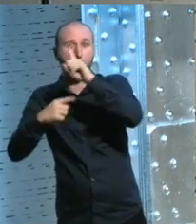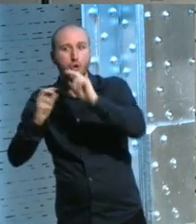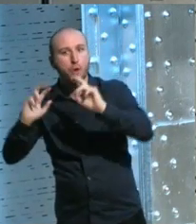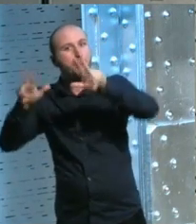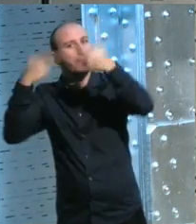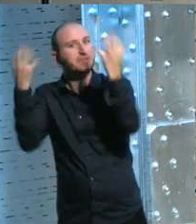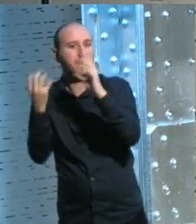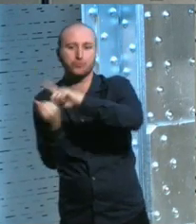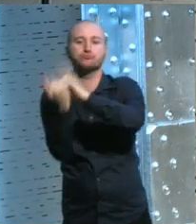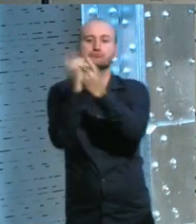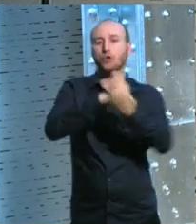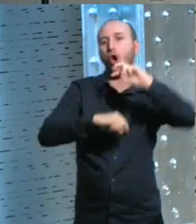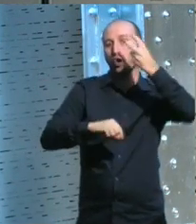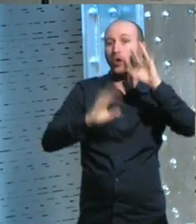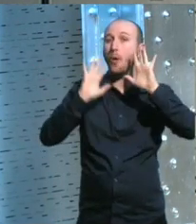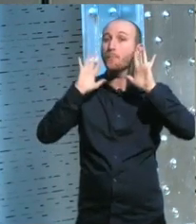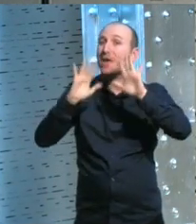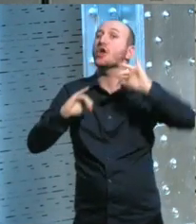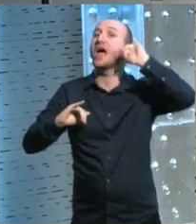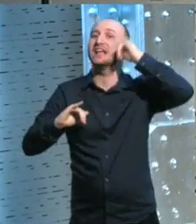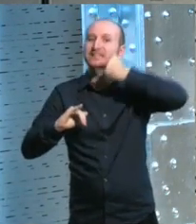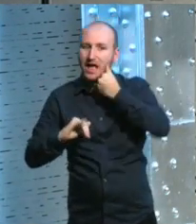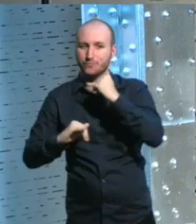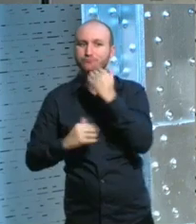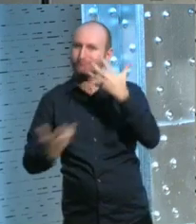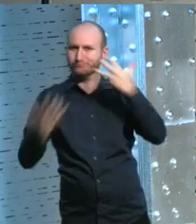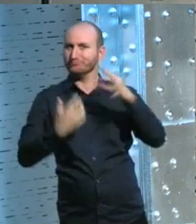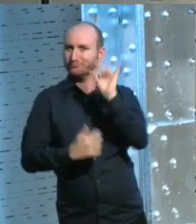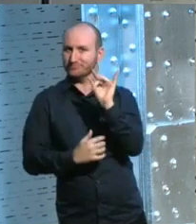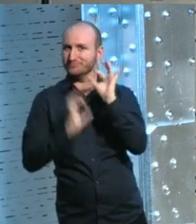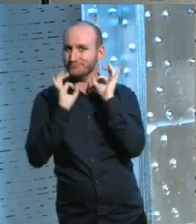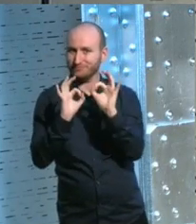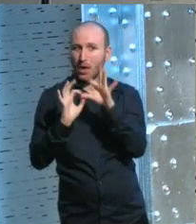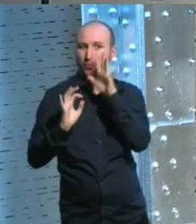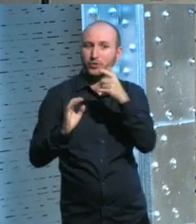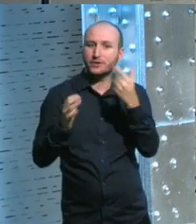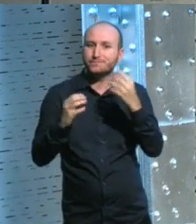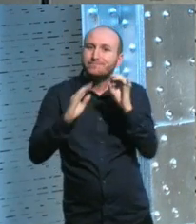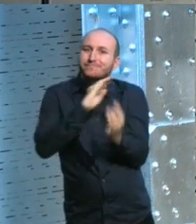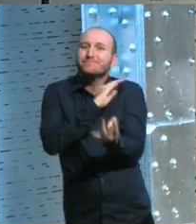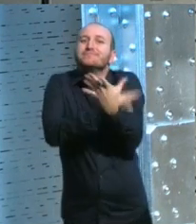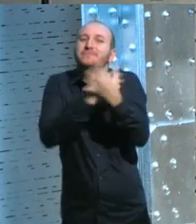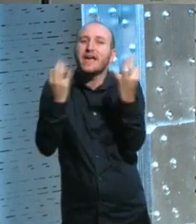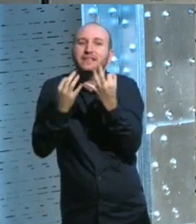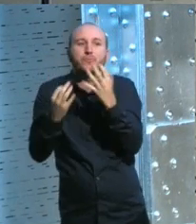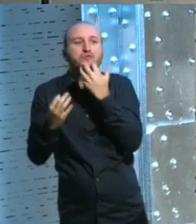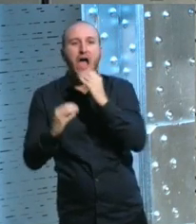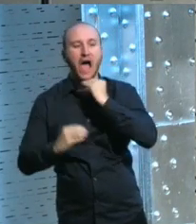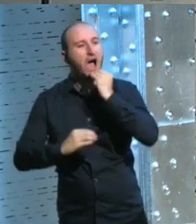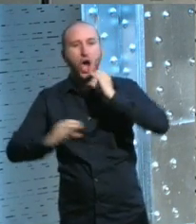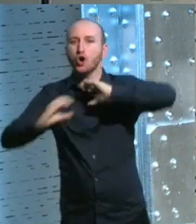Pero Skype es una innovación perturbadora, porque crea una forma de comunicarse sin pasar por